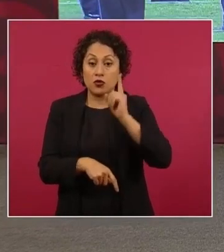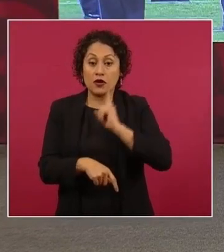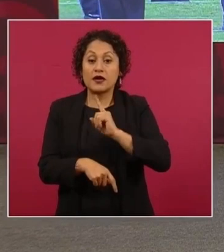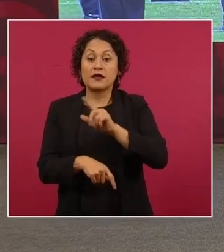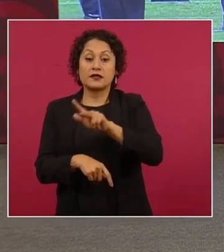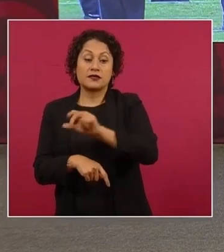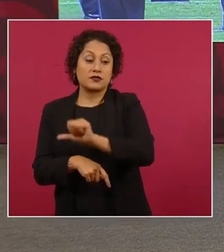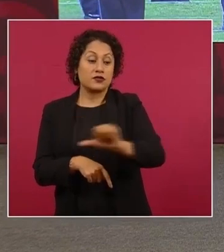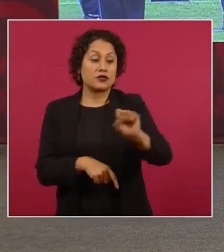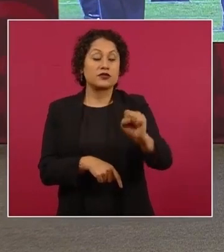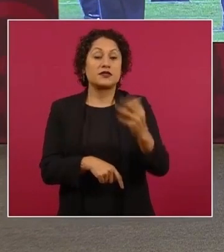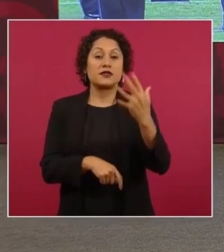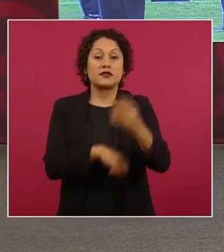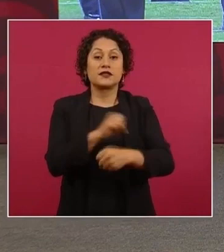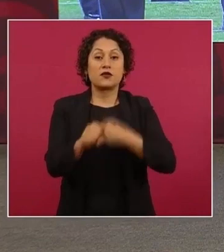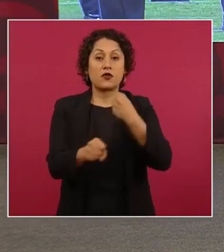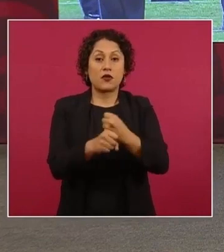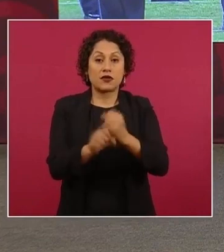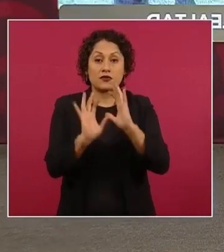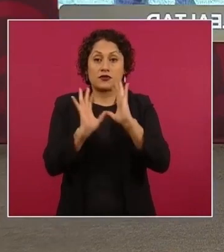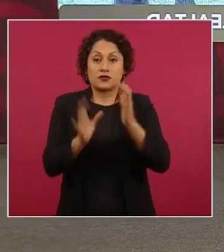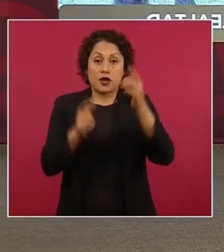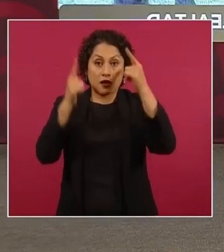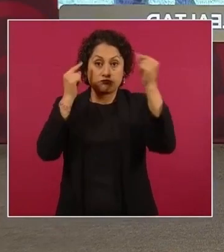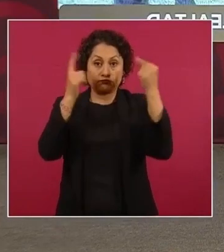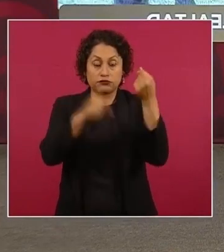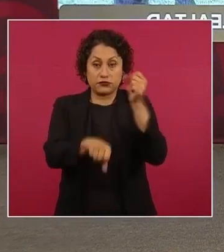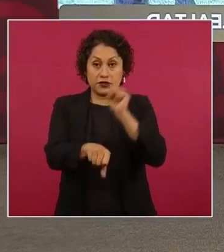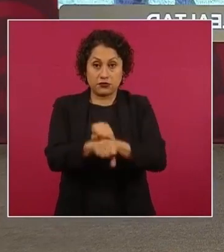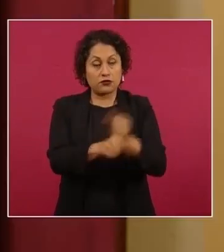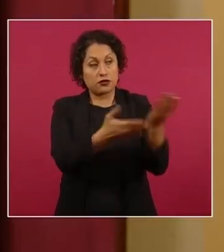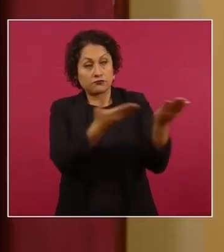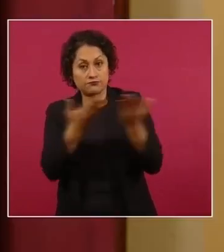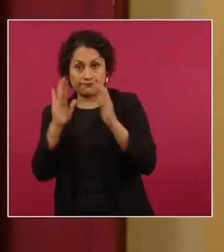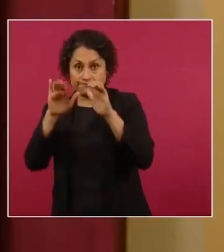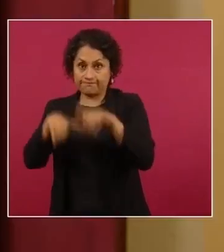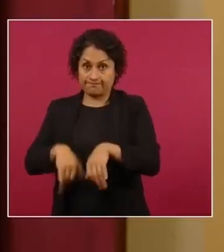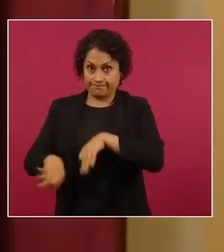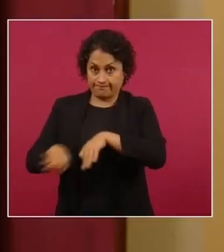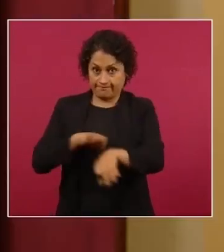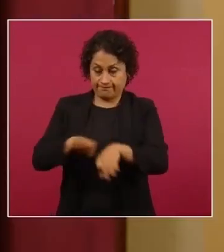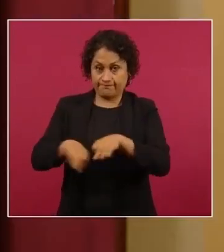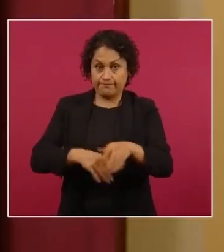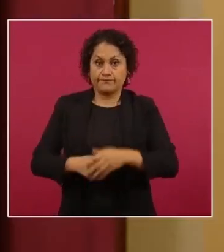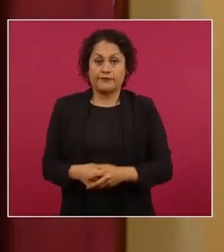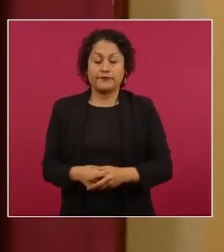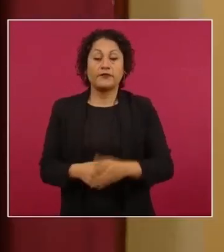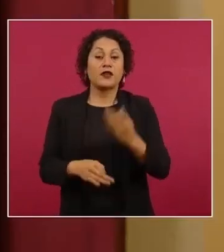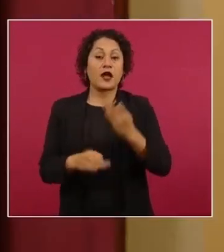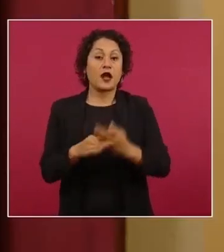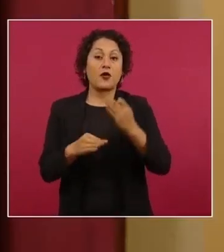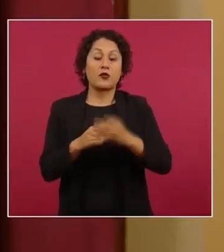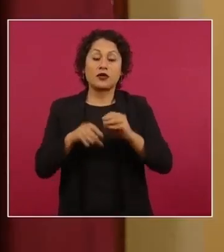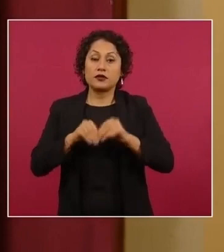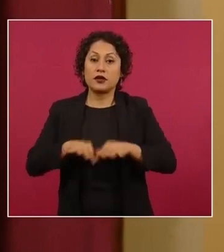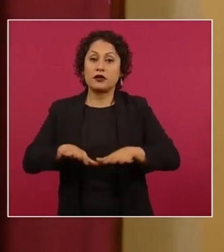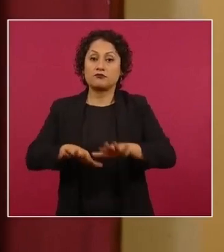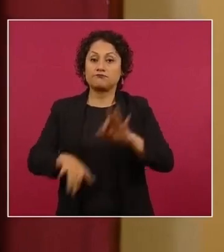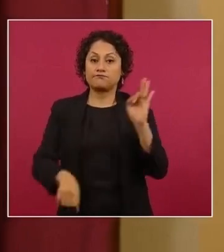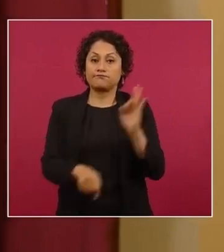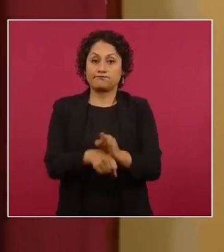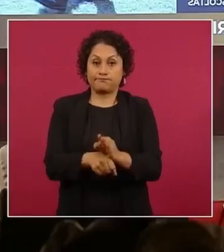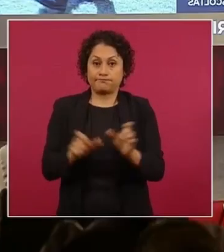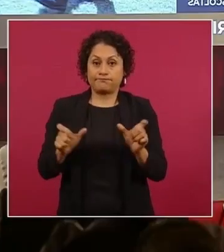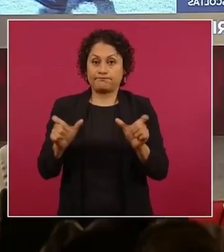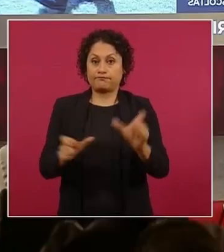no es que no se le pueda decir no al presidente, pero es muy complicado que que tenga una